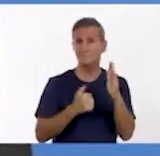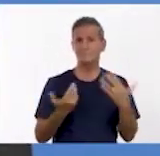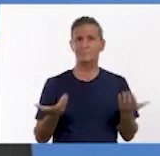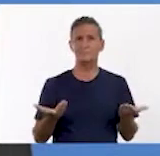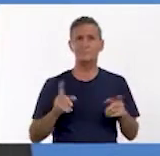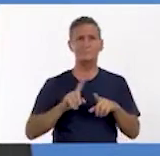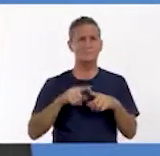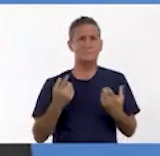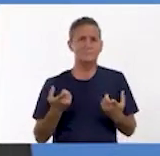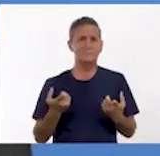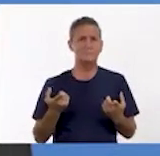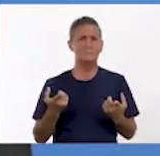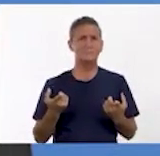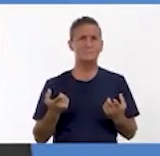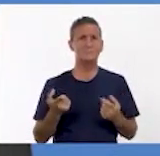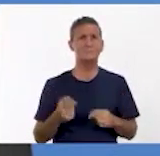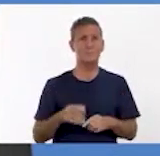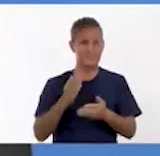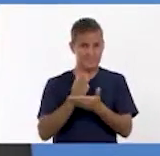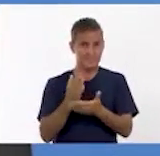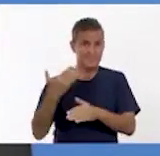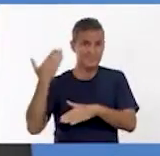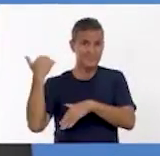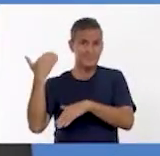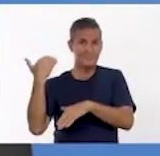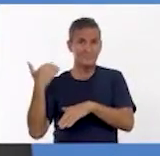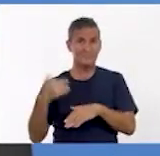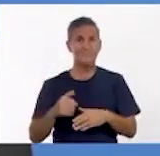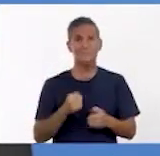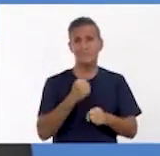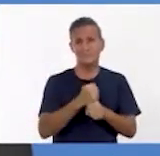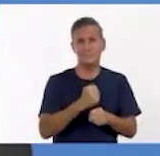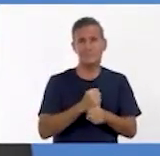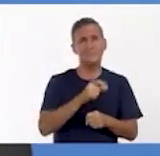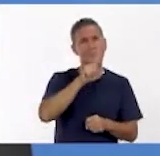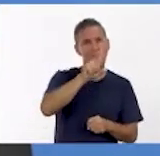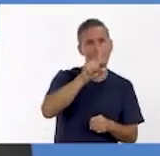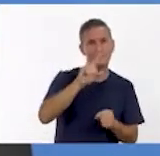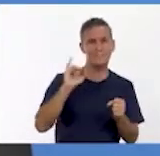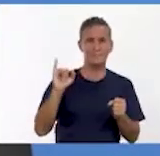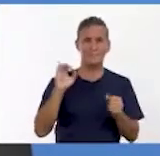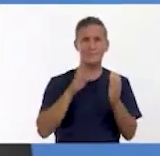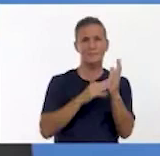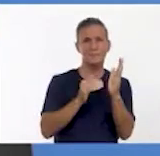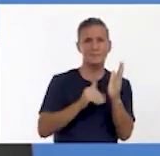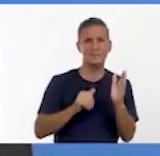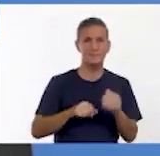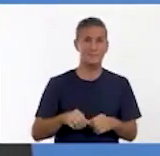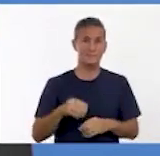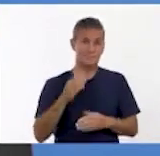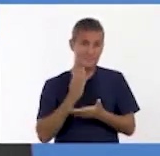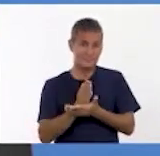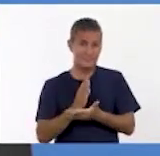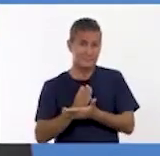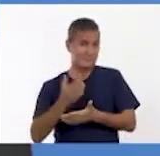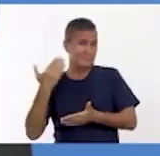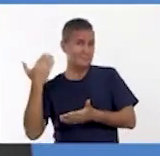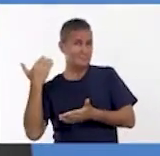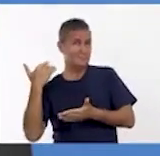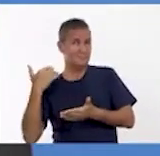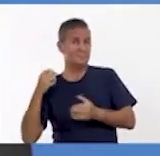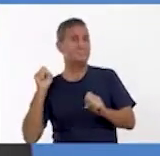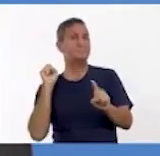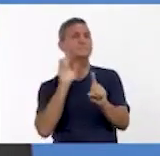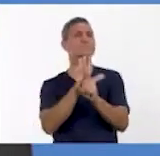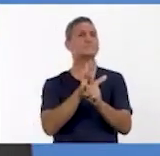segundo semestre, porque en la clase anterior trabajamos con primer semestre. Aquella